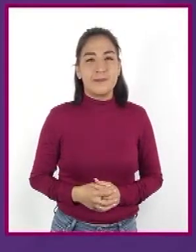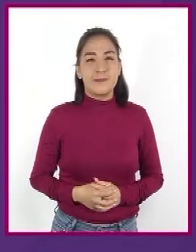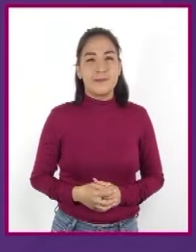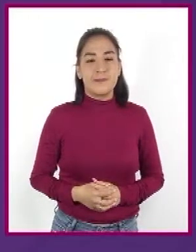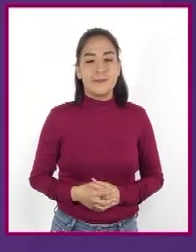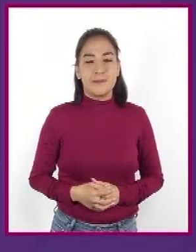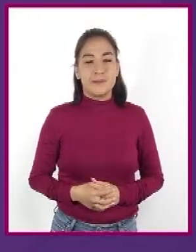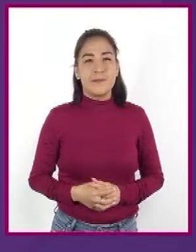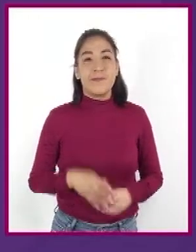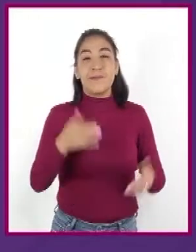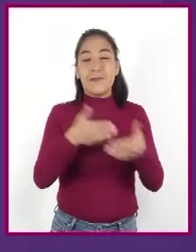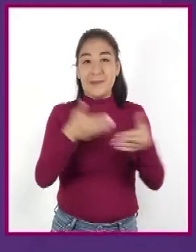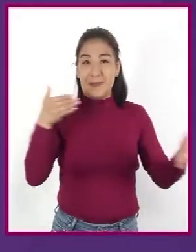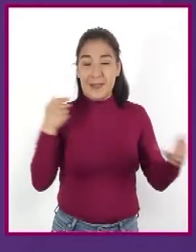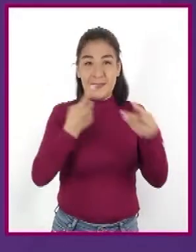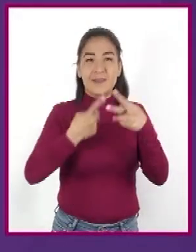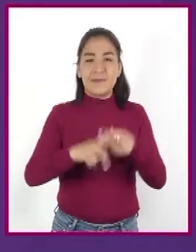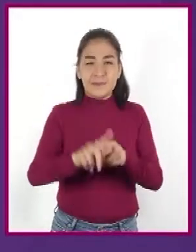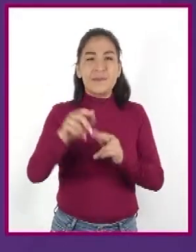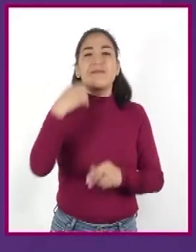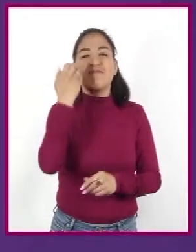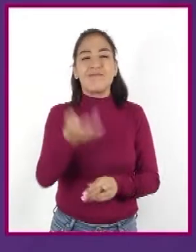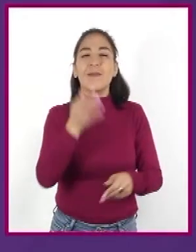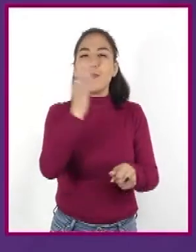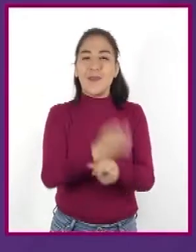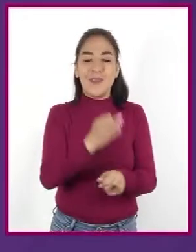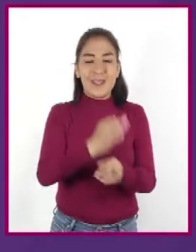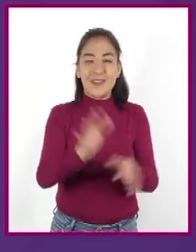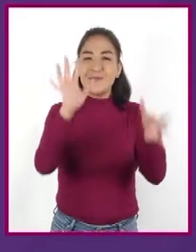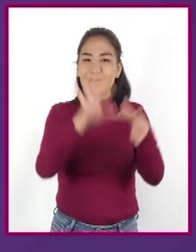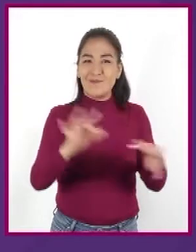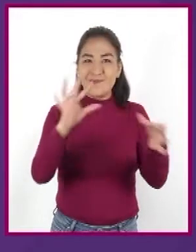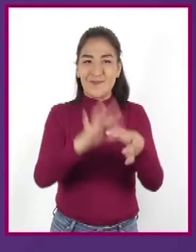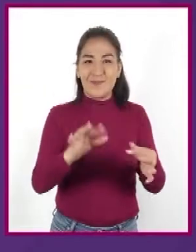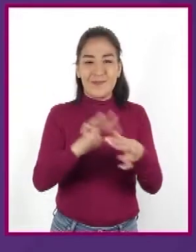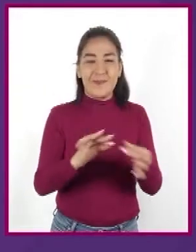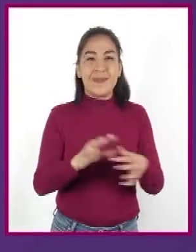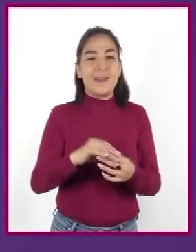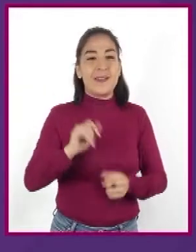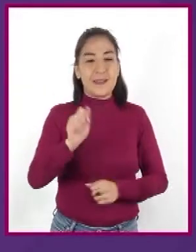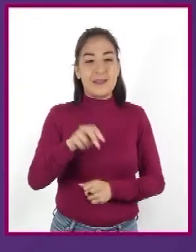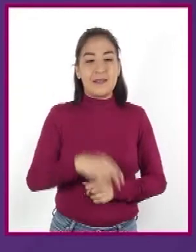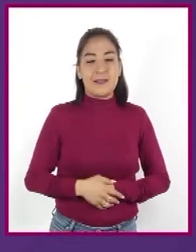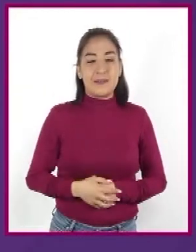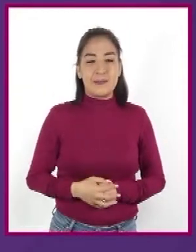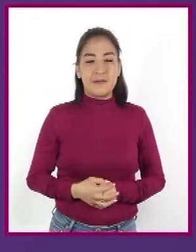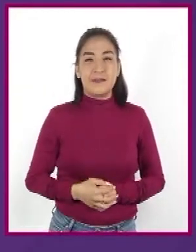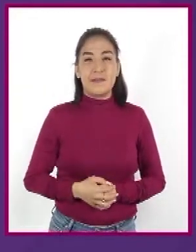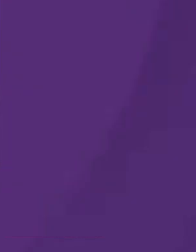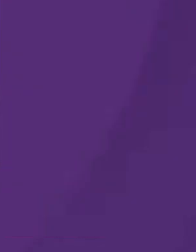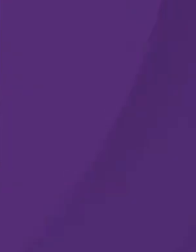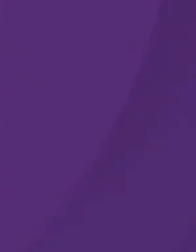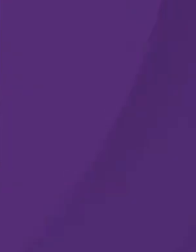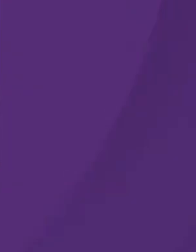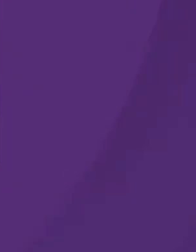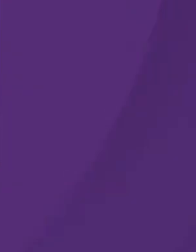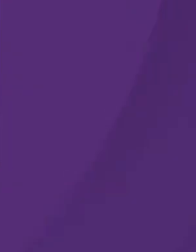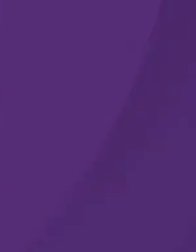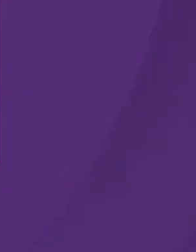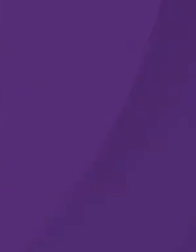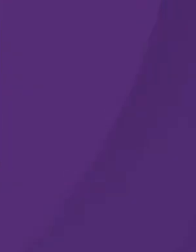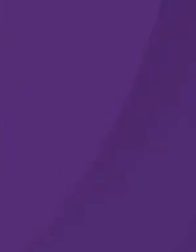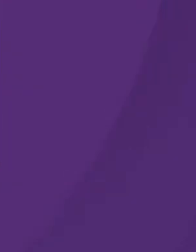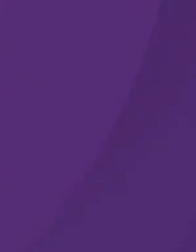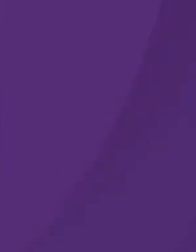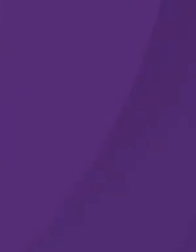Antes de iniciar, quiero compartir con ustedes una frase de Nikola Tesla. La historia de la ciencia nos demuestra que las